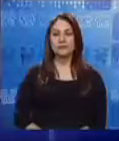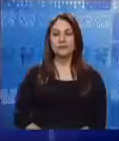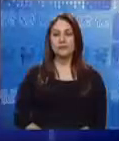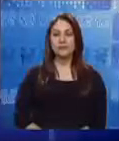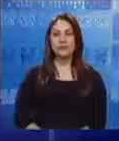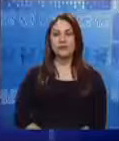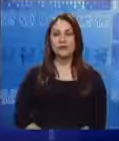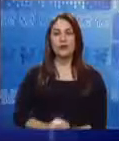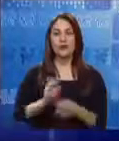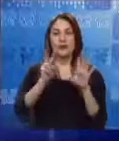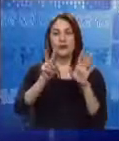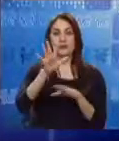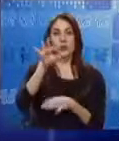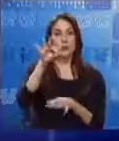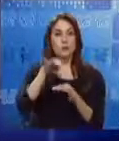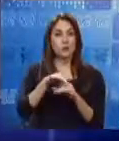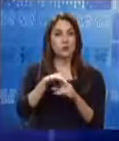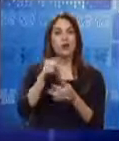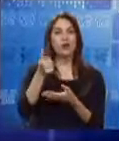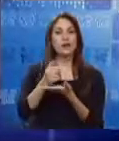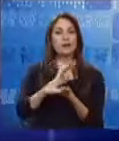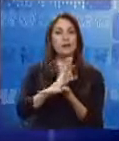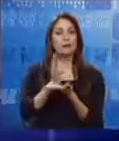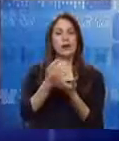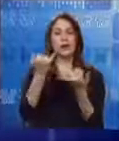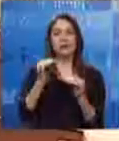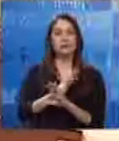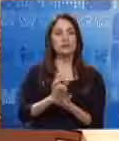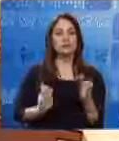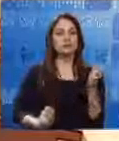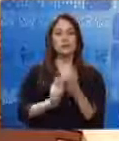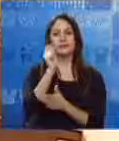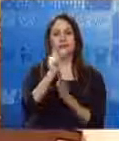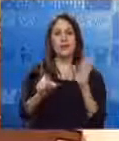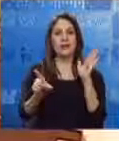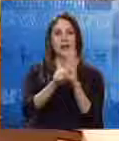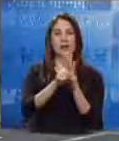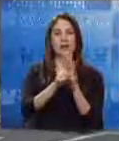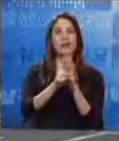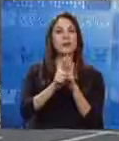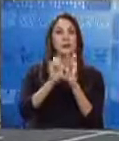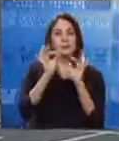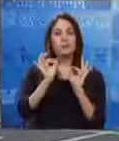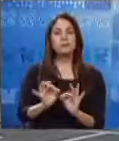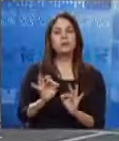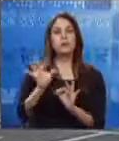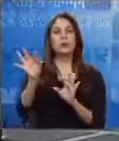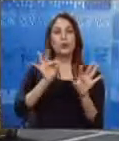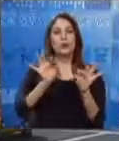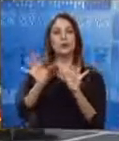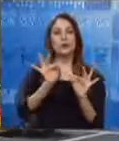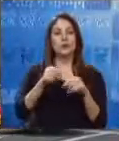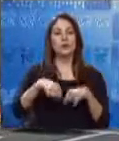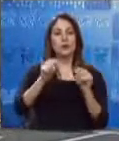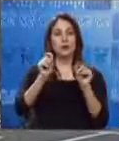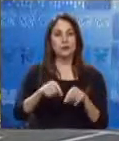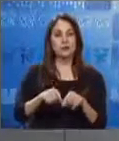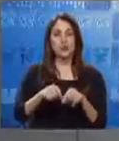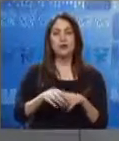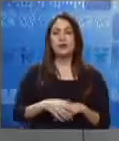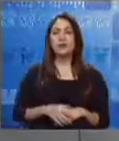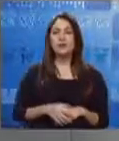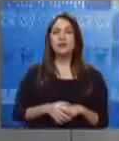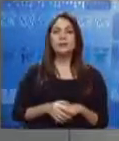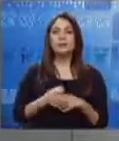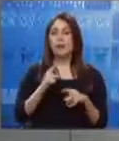Con 75 votos a favor, la Asamblea Nacional aprobó el proyecto de ley para la eficiencia en la contratación pública. Según el texto del